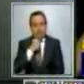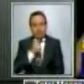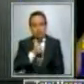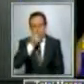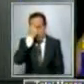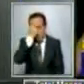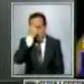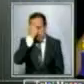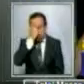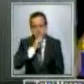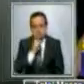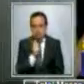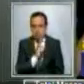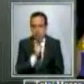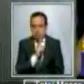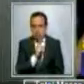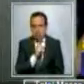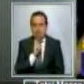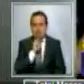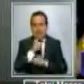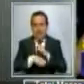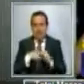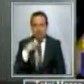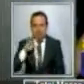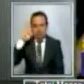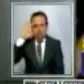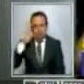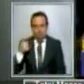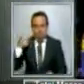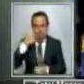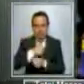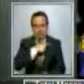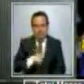un minuto de haber aceptado esta candidatura